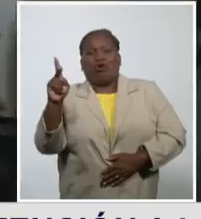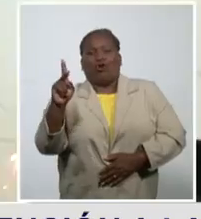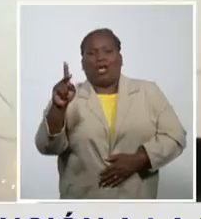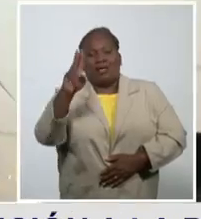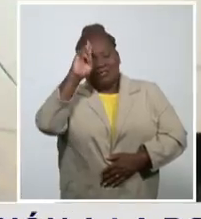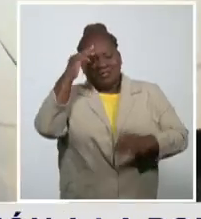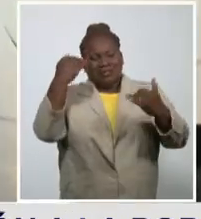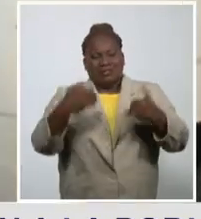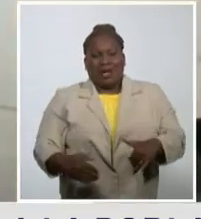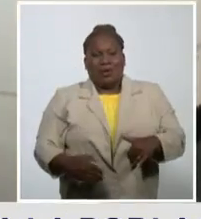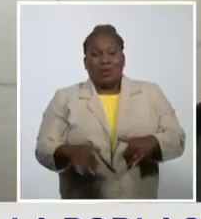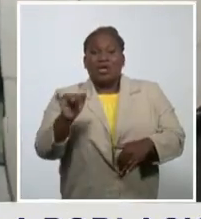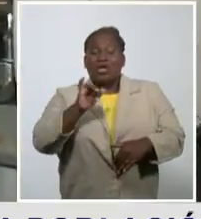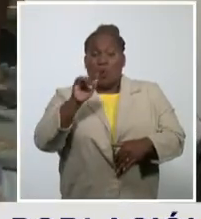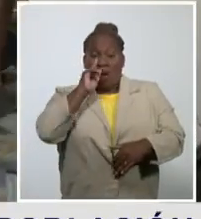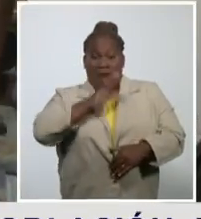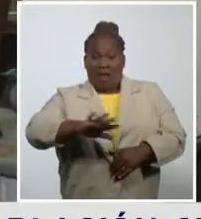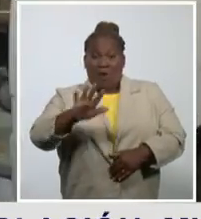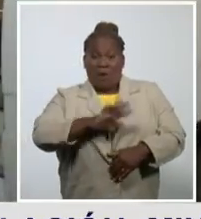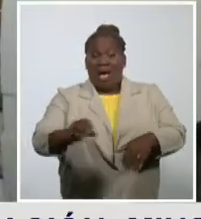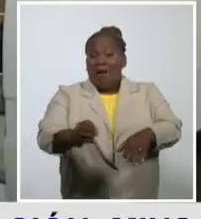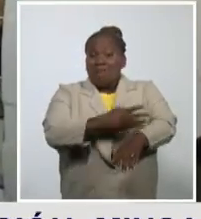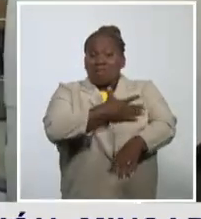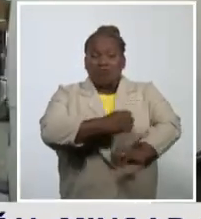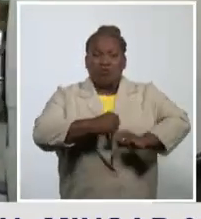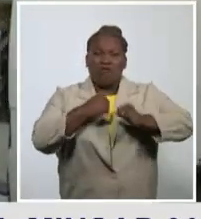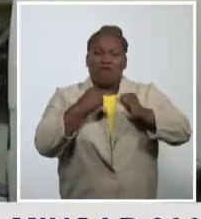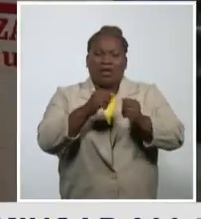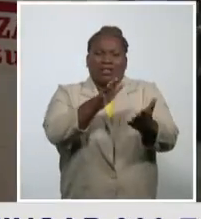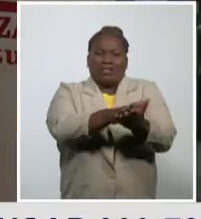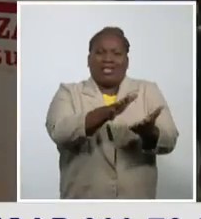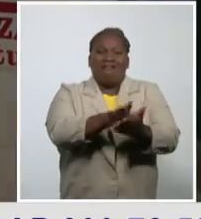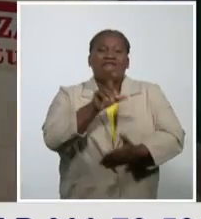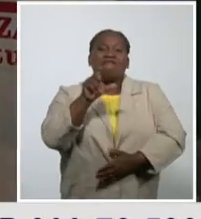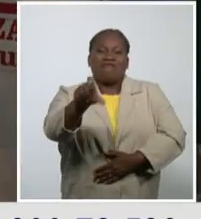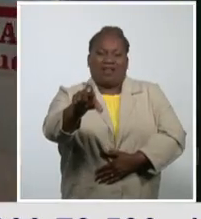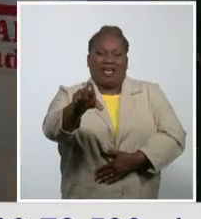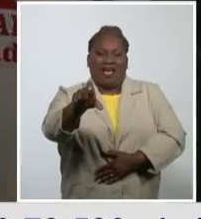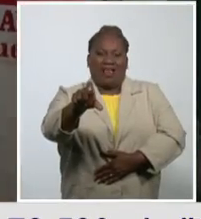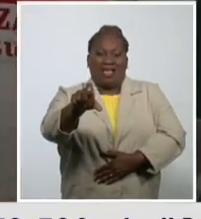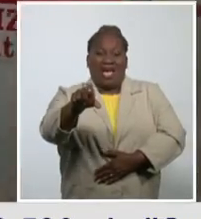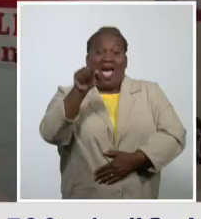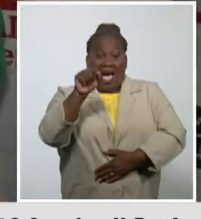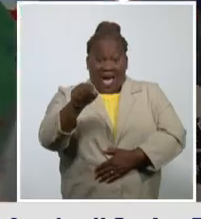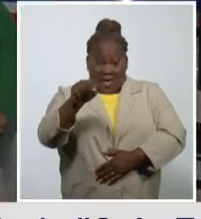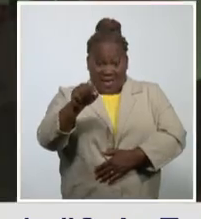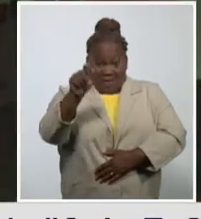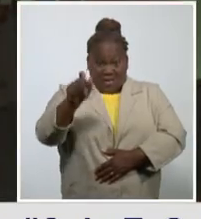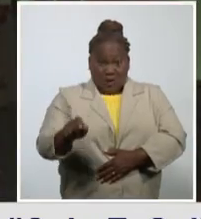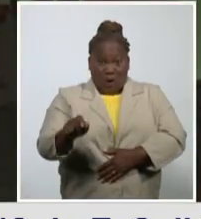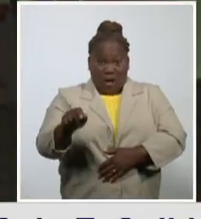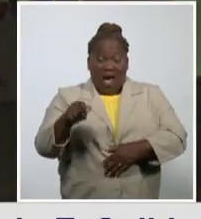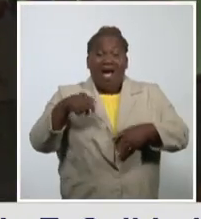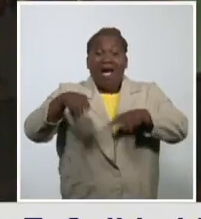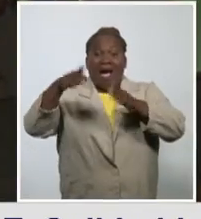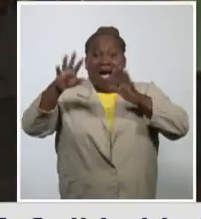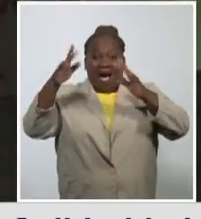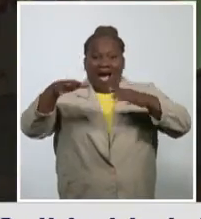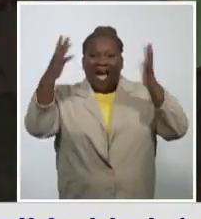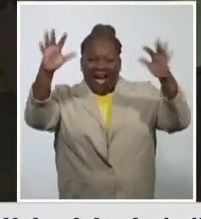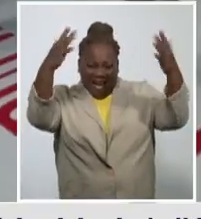un buen guión de telenovela, las emociones más fuertes estaban reservadas para el final. En el barrio, los vecinos, asomados a los balcones y